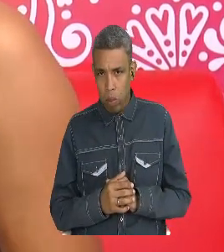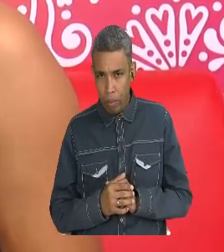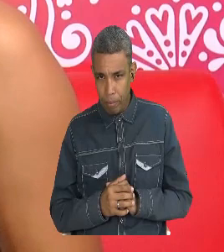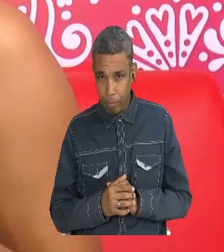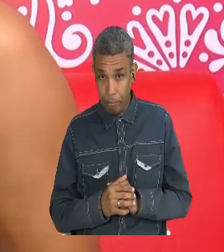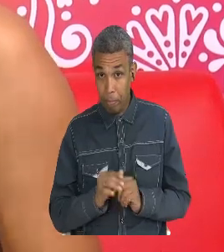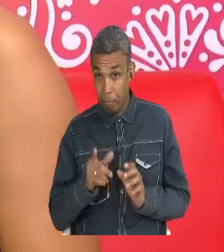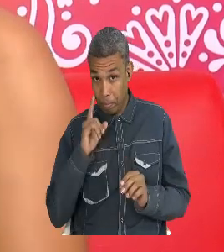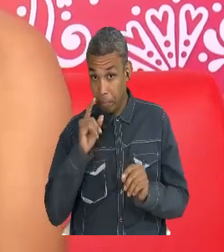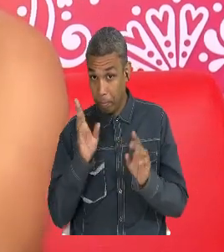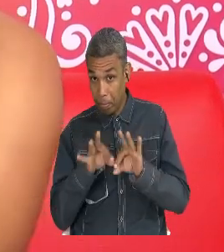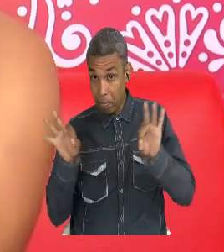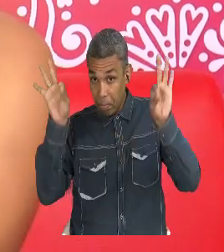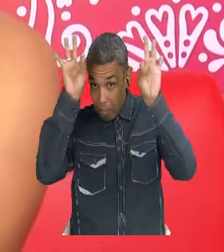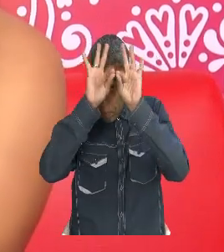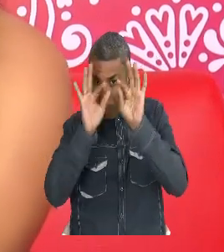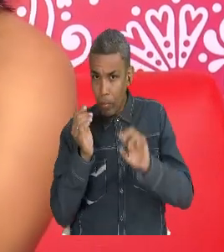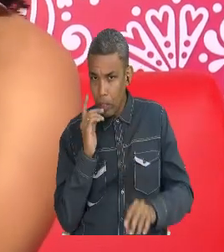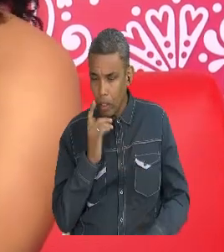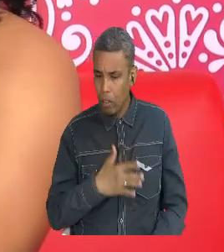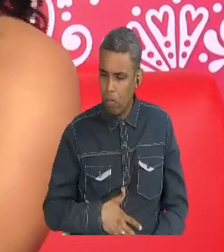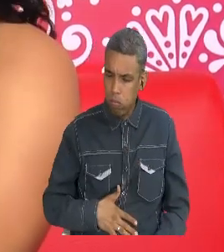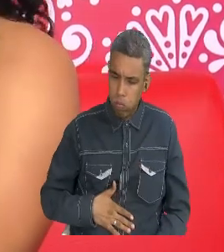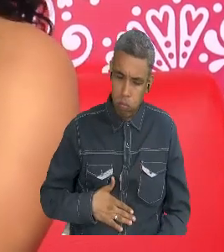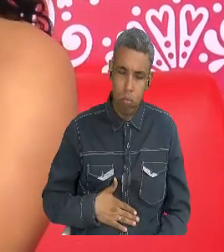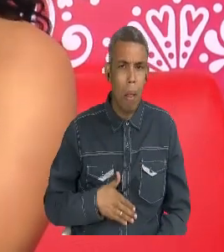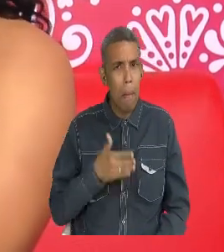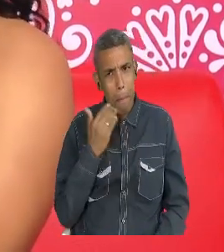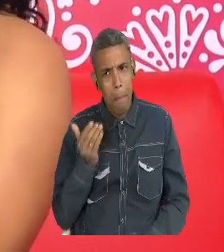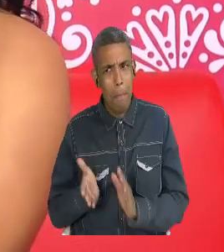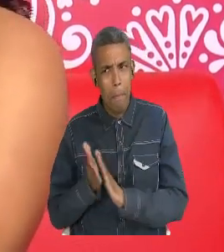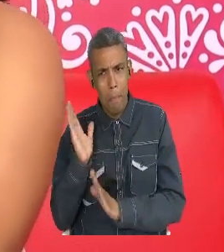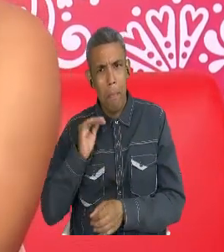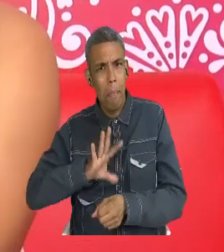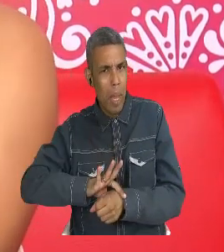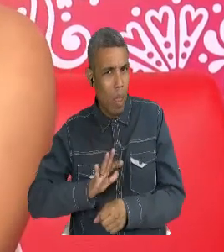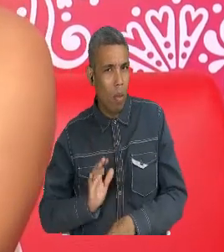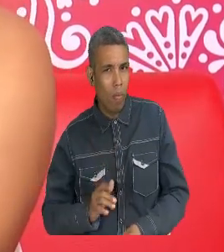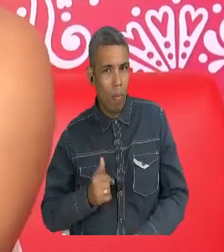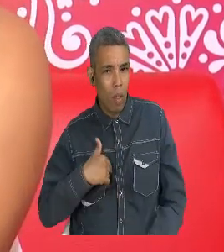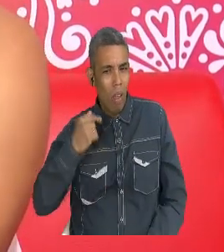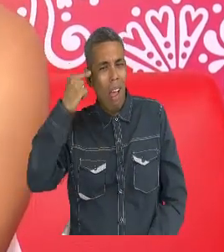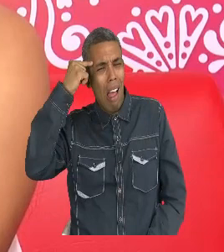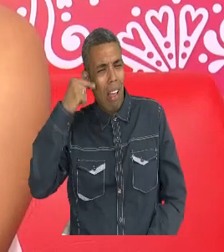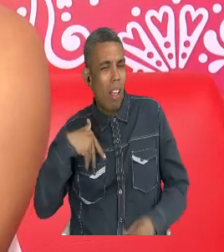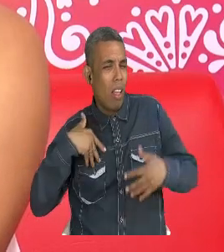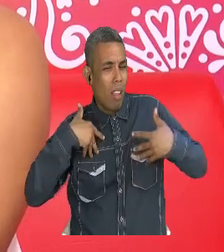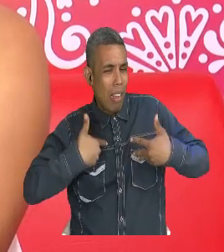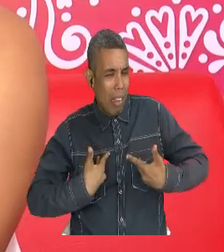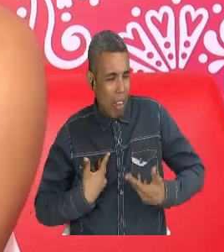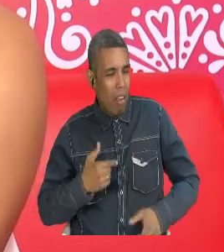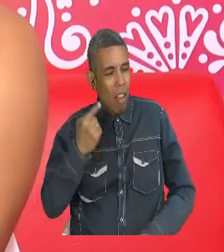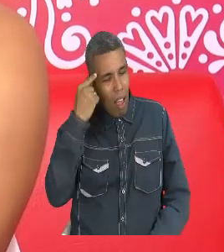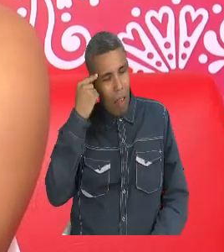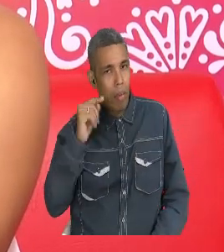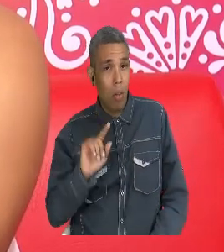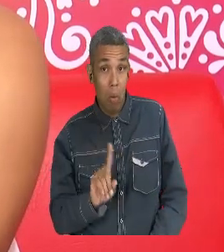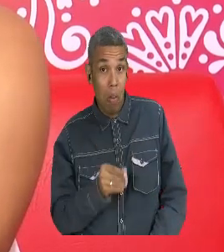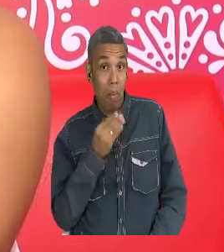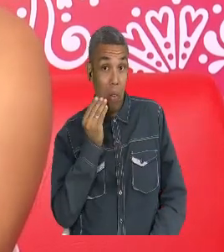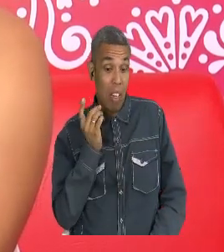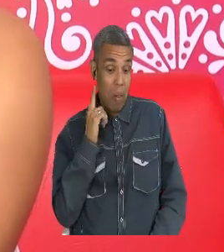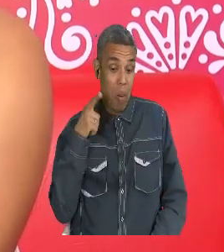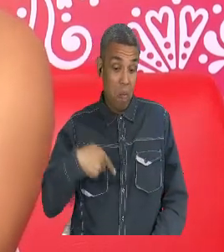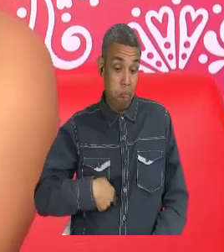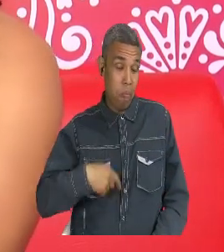eso se recomienda, cuando tengamos este tipo de síntomas, recurrir también al médico antes de decir yo tengo fatiga mental. Otra de